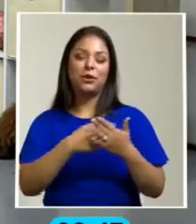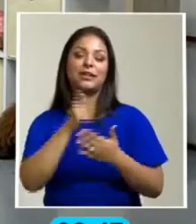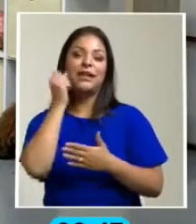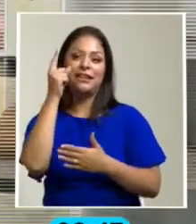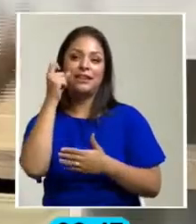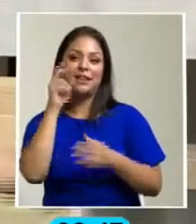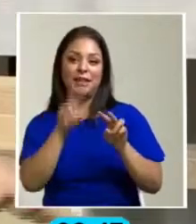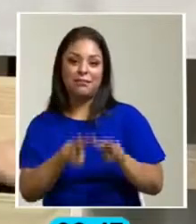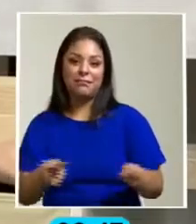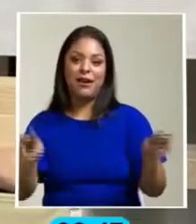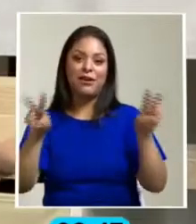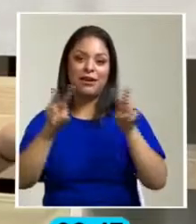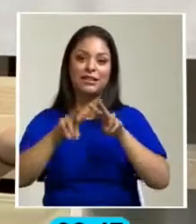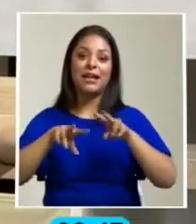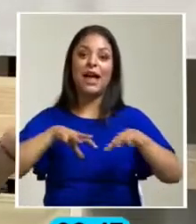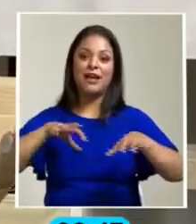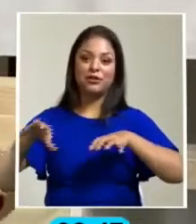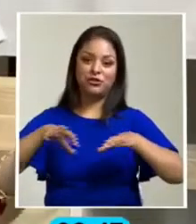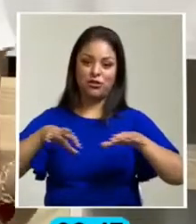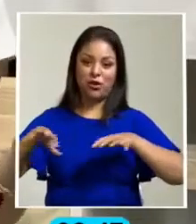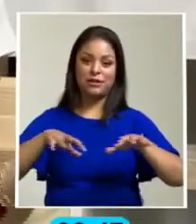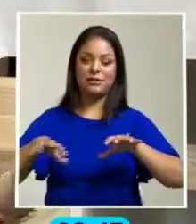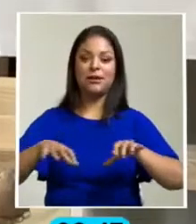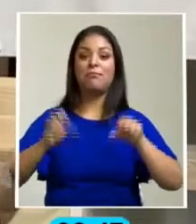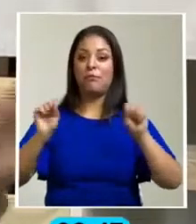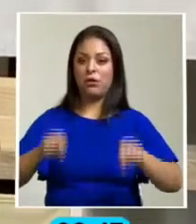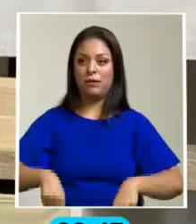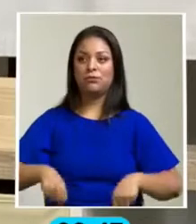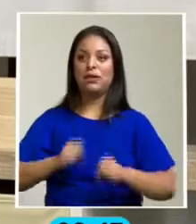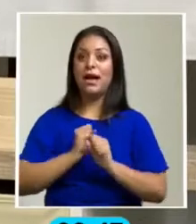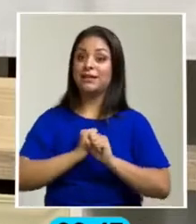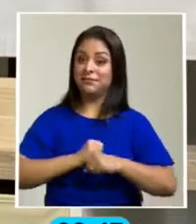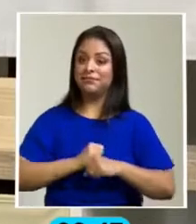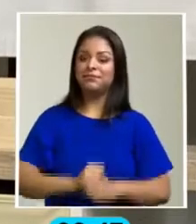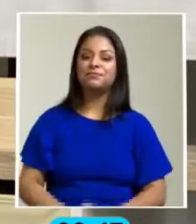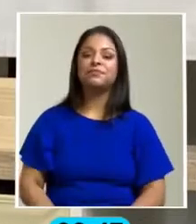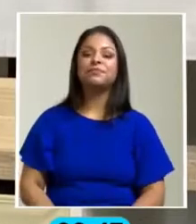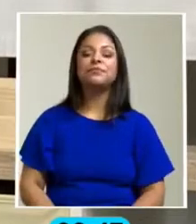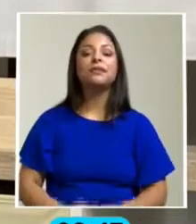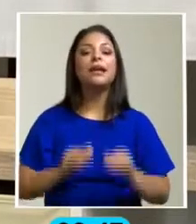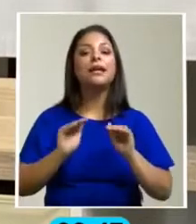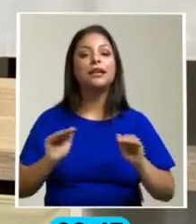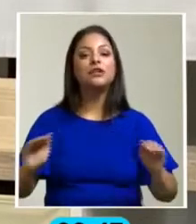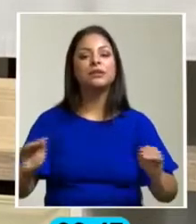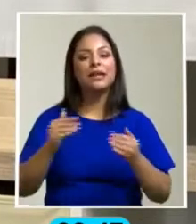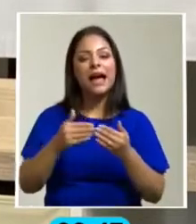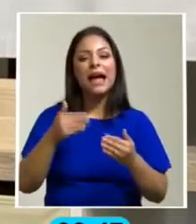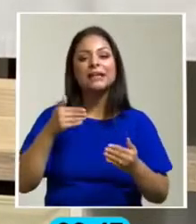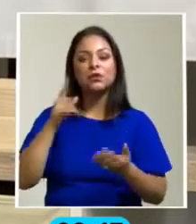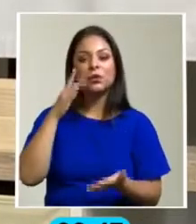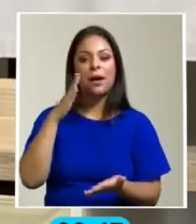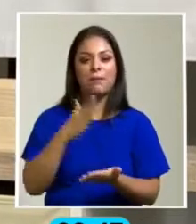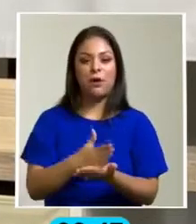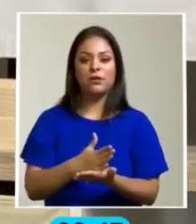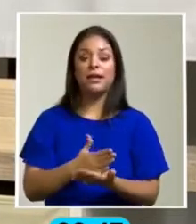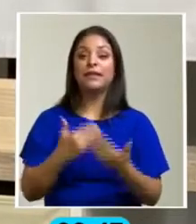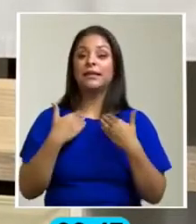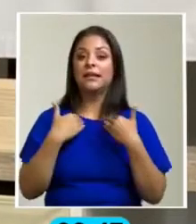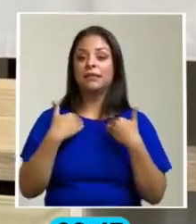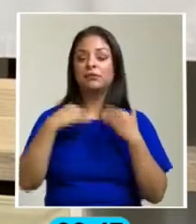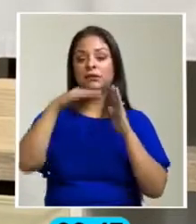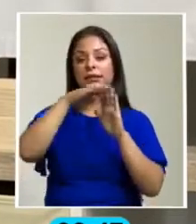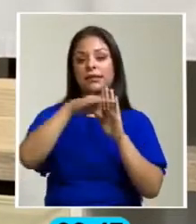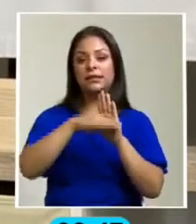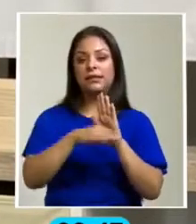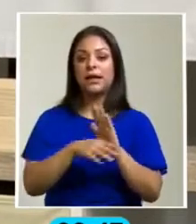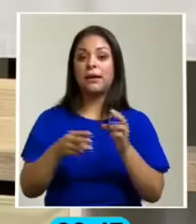son estas acciones que podemos entonces nosotros realizar. Y niños y niñas, antes de irnos a una pausa, les tenemos una lista de materiales también para